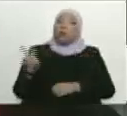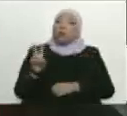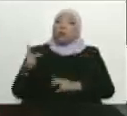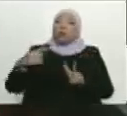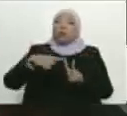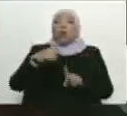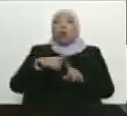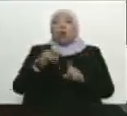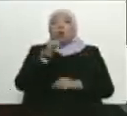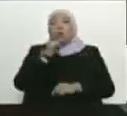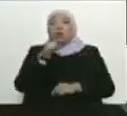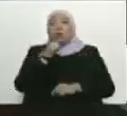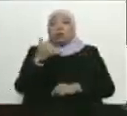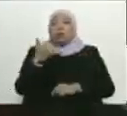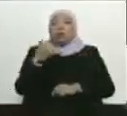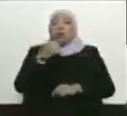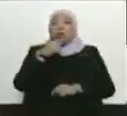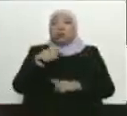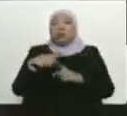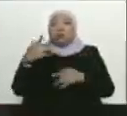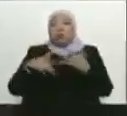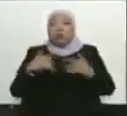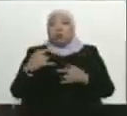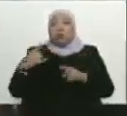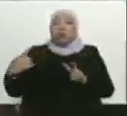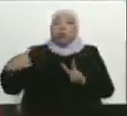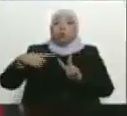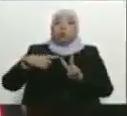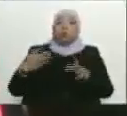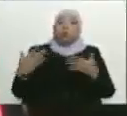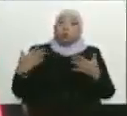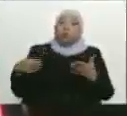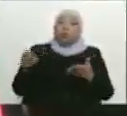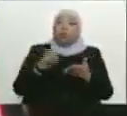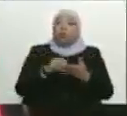Esta y otras informaciones serán ampliadas a lo largo de las distintas emisiones de la noticia. Por lo pronto, retornamos el paso adelante.